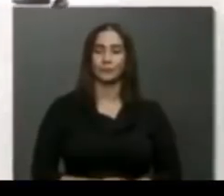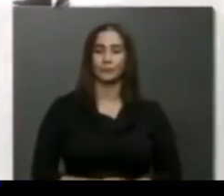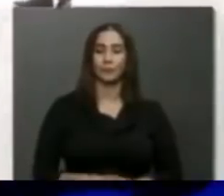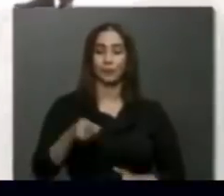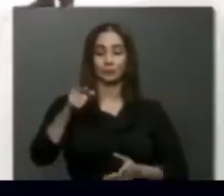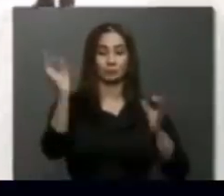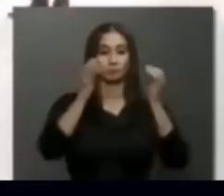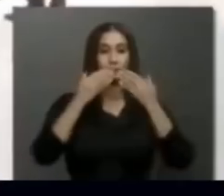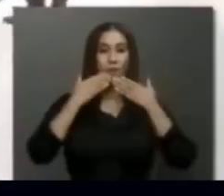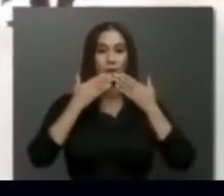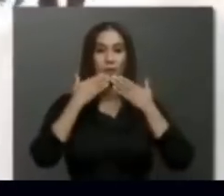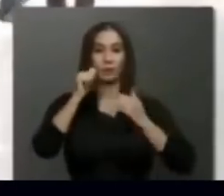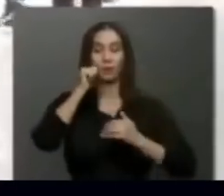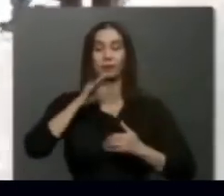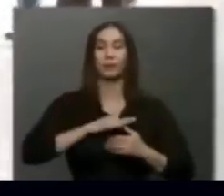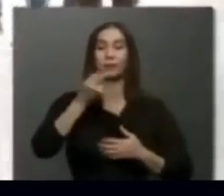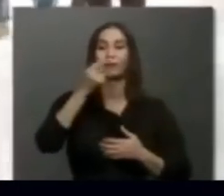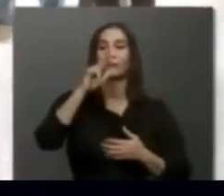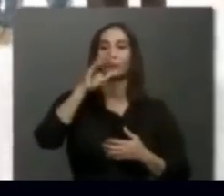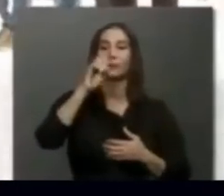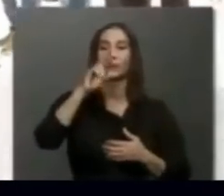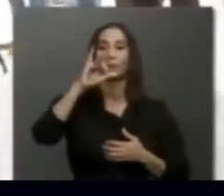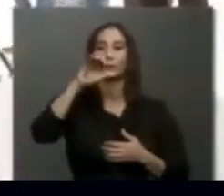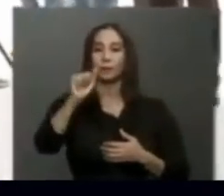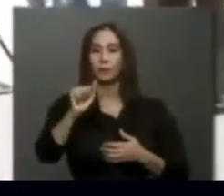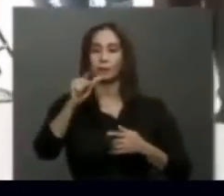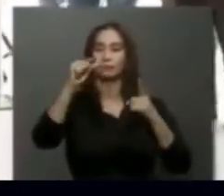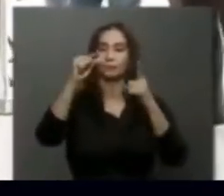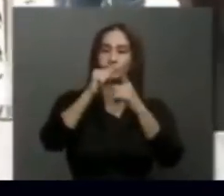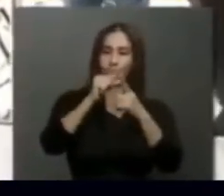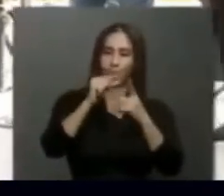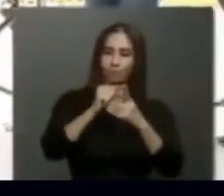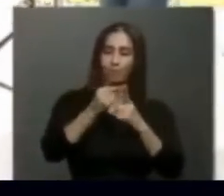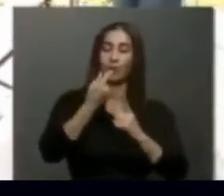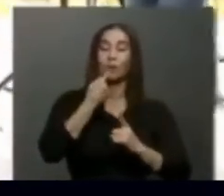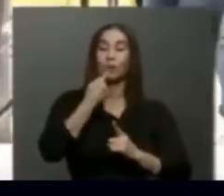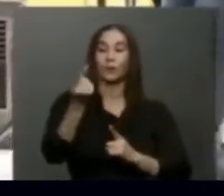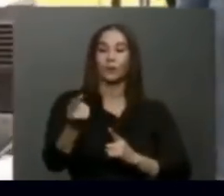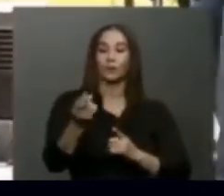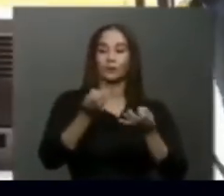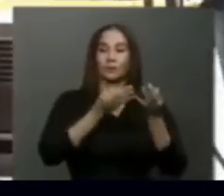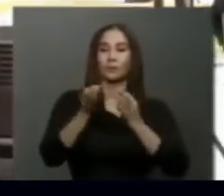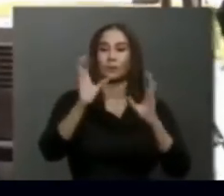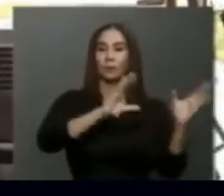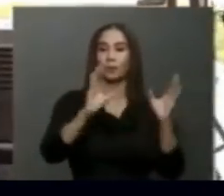De esta manera agradecemos a la señora Gloria Reyes por sus palabras y, como bien ella apuntaba, una Navidad digna,